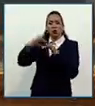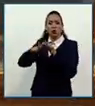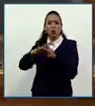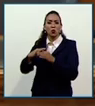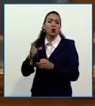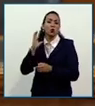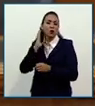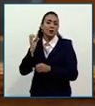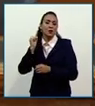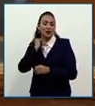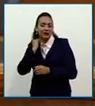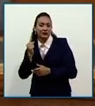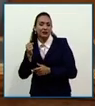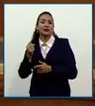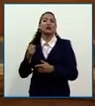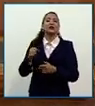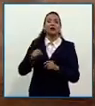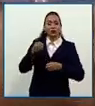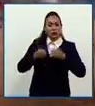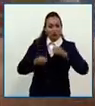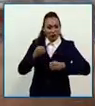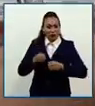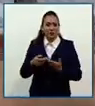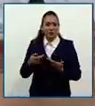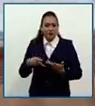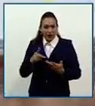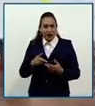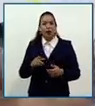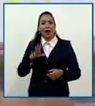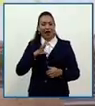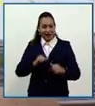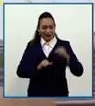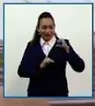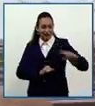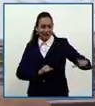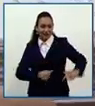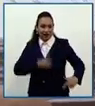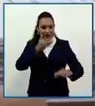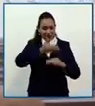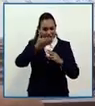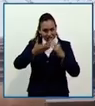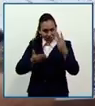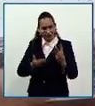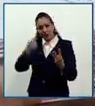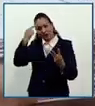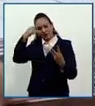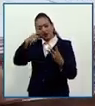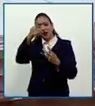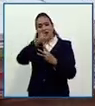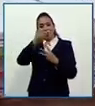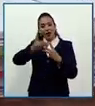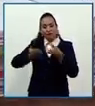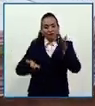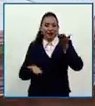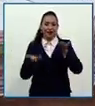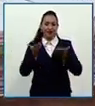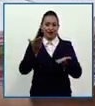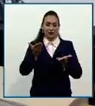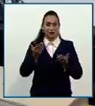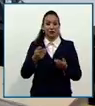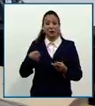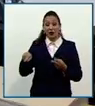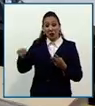Federal, mismo que incluye el federalismo y la división de poderes. Agrega que la reforma es inválida porque viola tratados